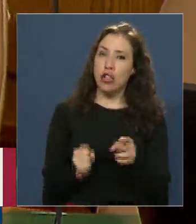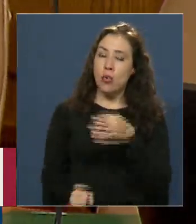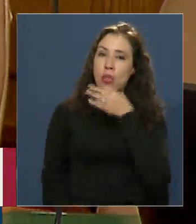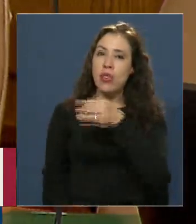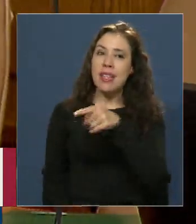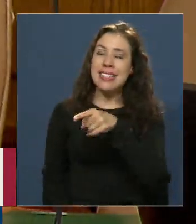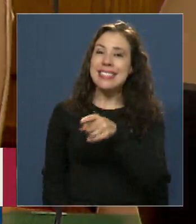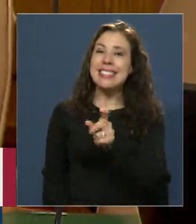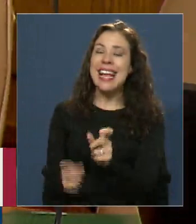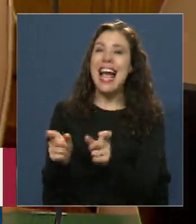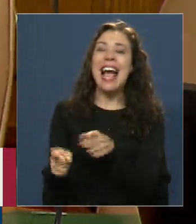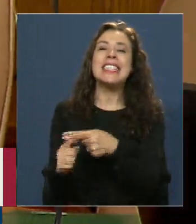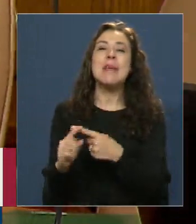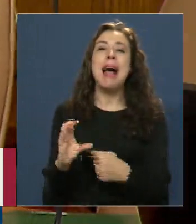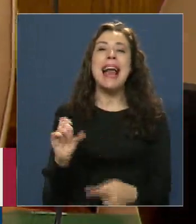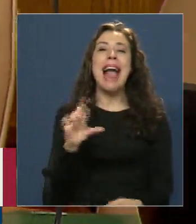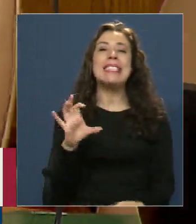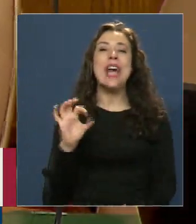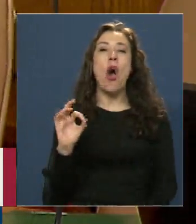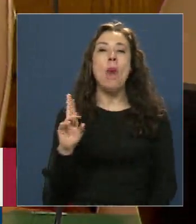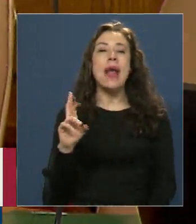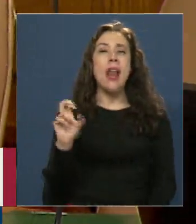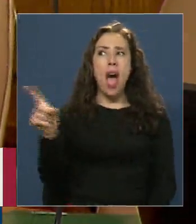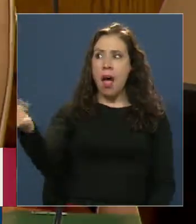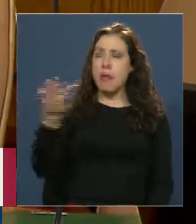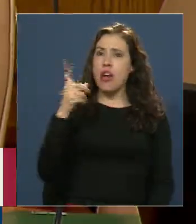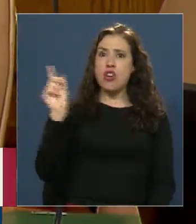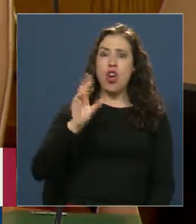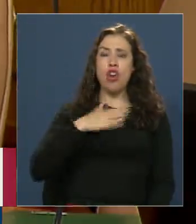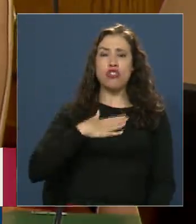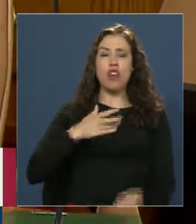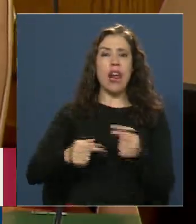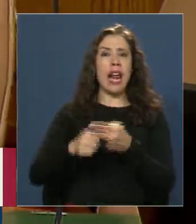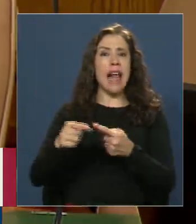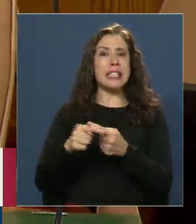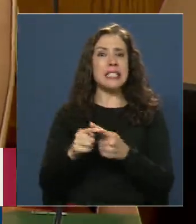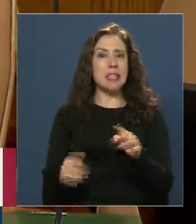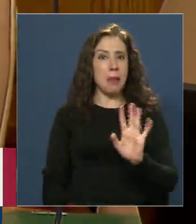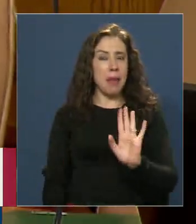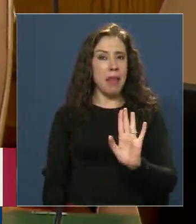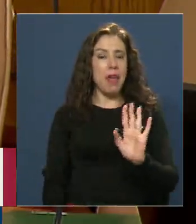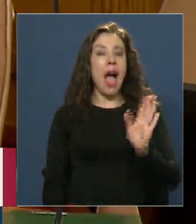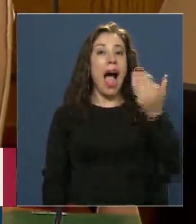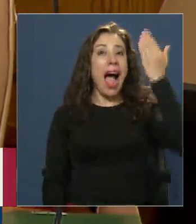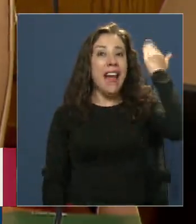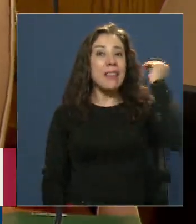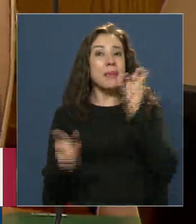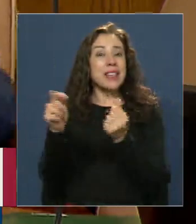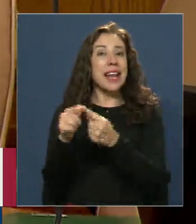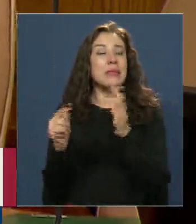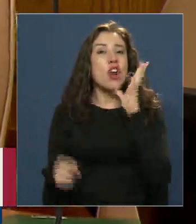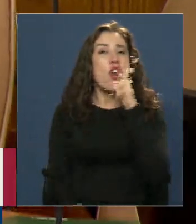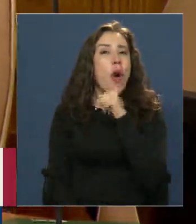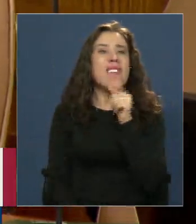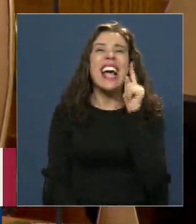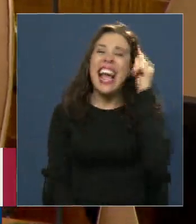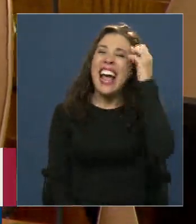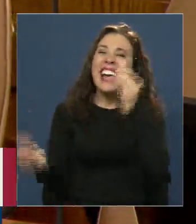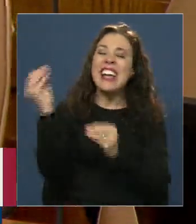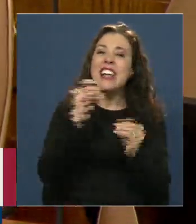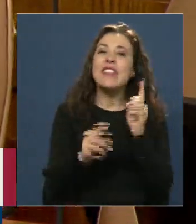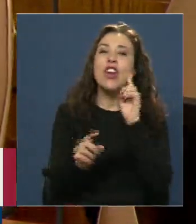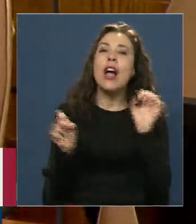que eres de la clase obrera, le dices, no, yo soy clase media. Recordemos años atrás, la clase media no existía. ¿Quién la inventó?